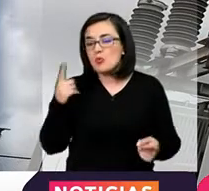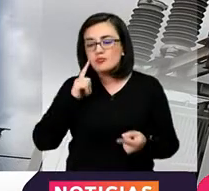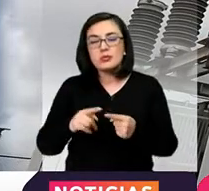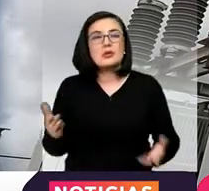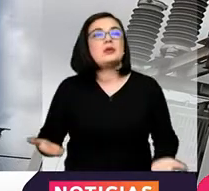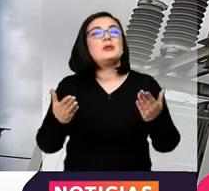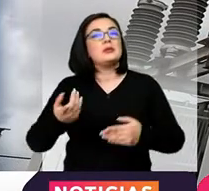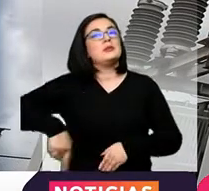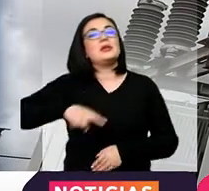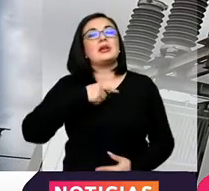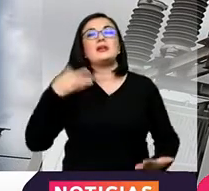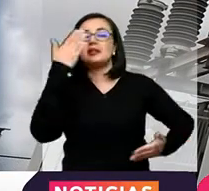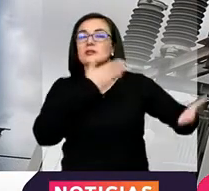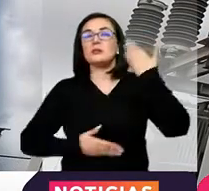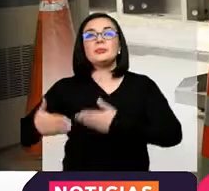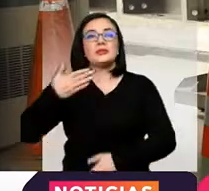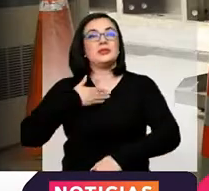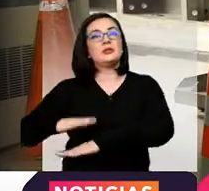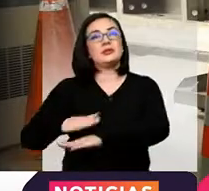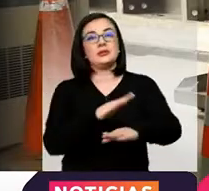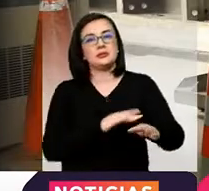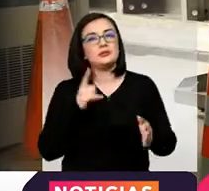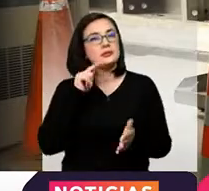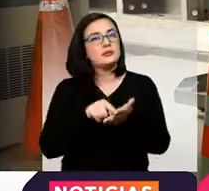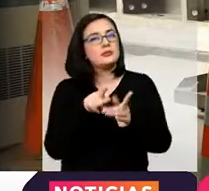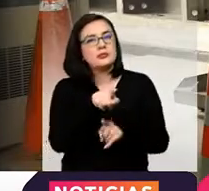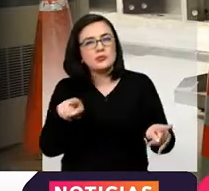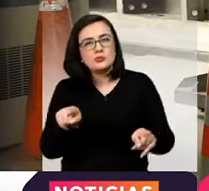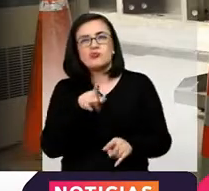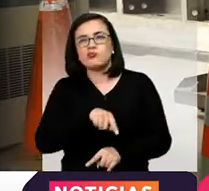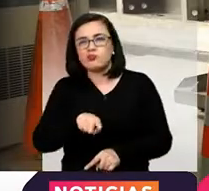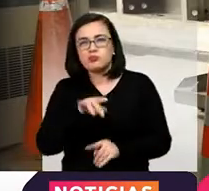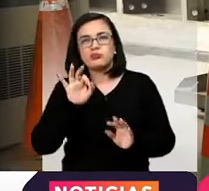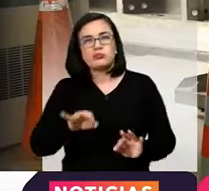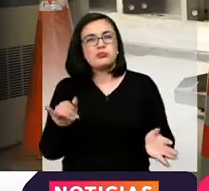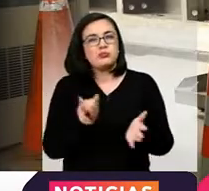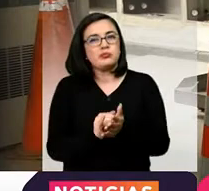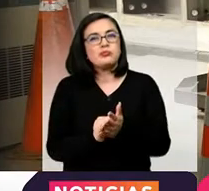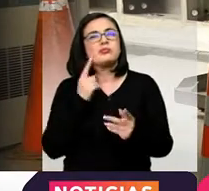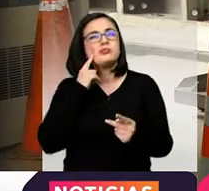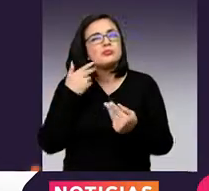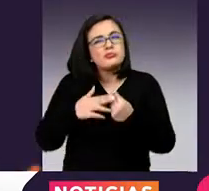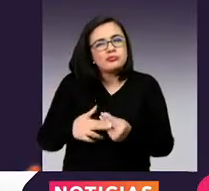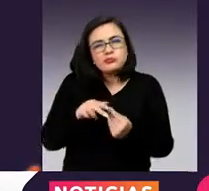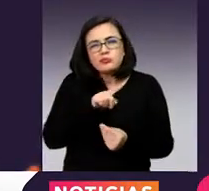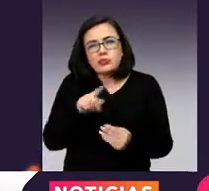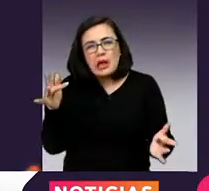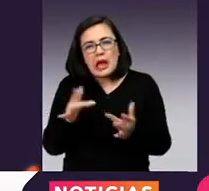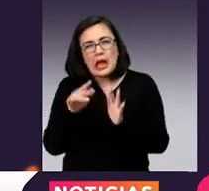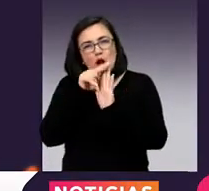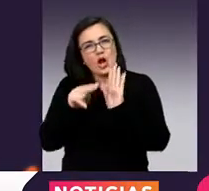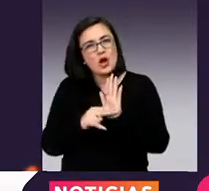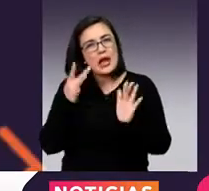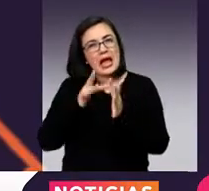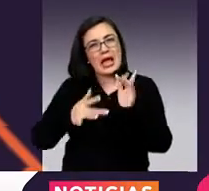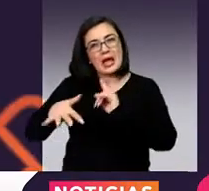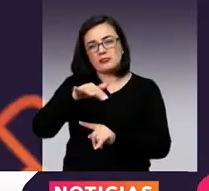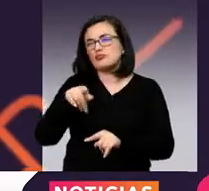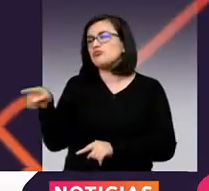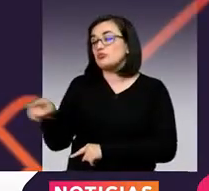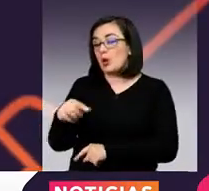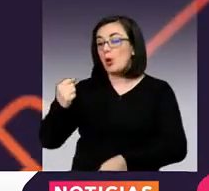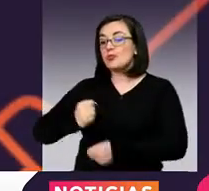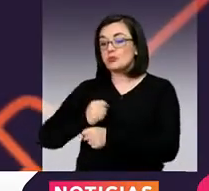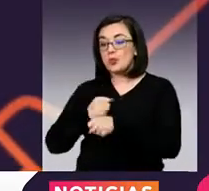las distancias de seguridad entre los dispositivos y con los requerimientos ambientales se trata de obras importantes